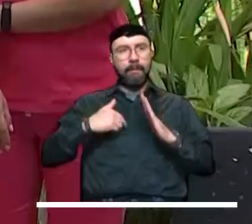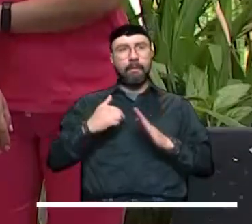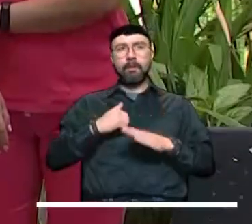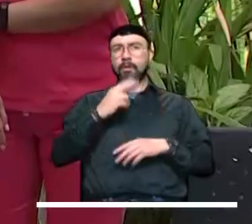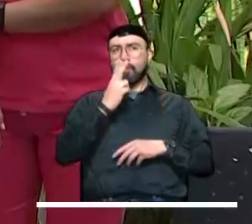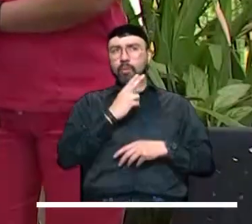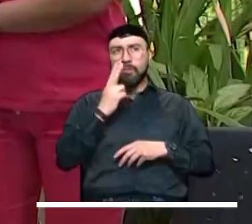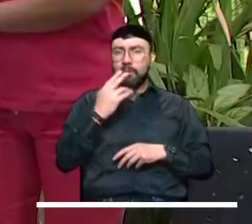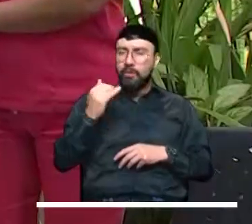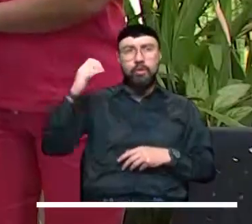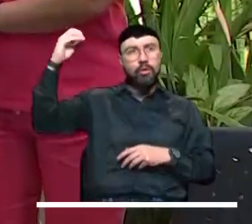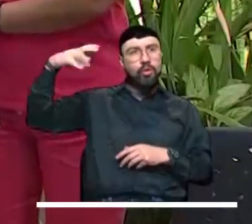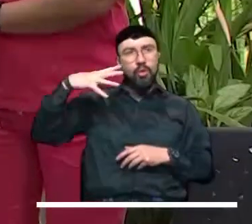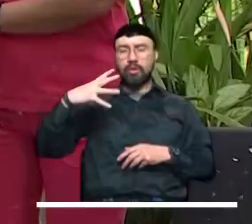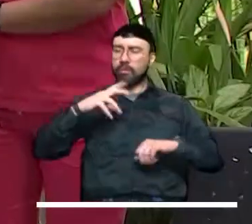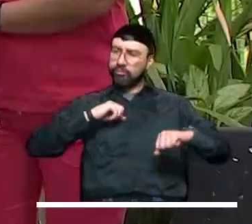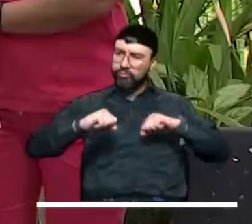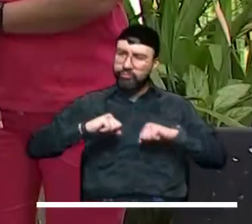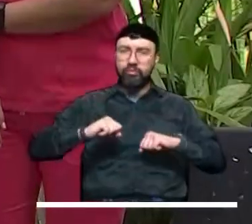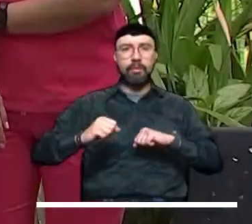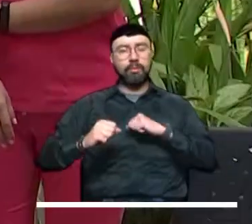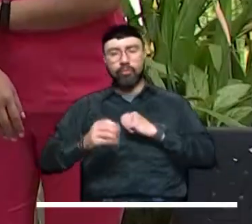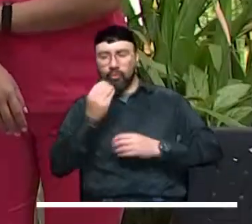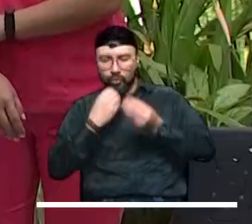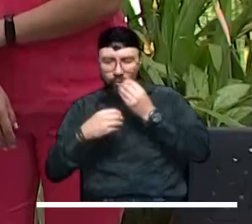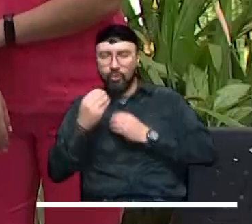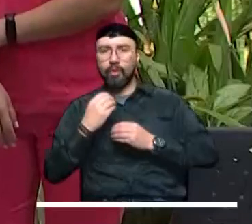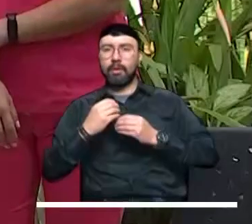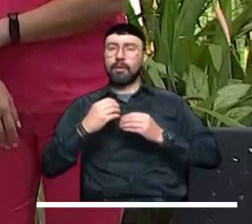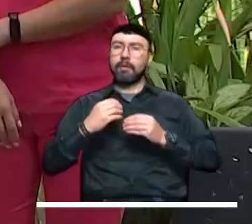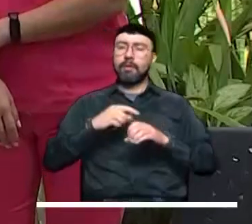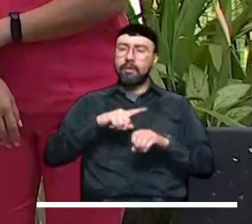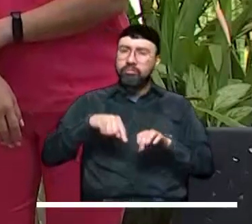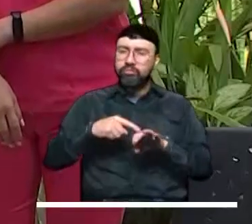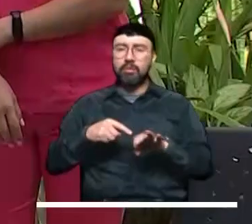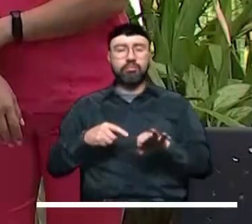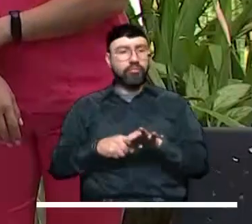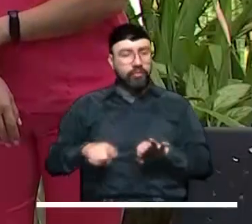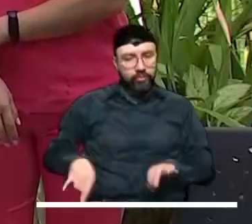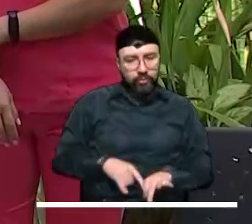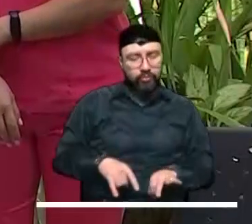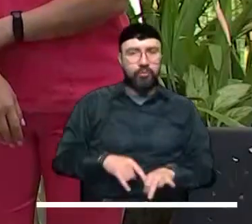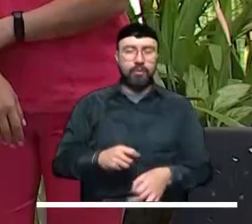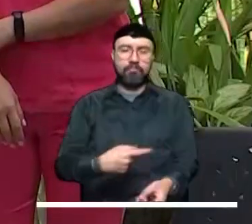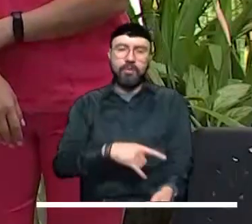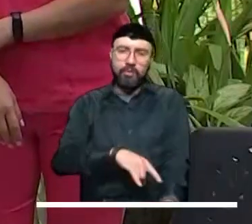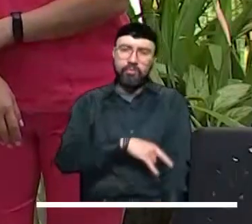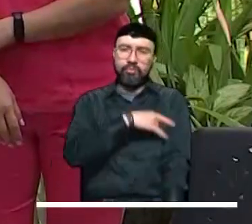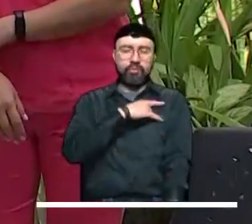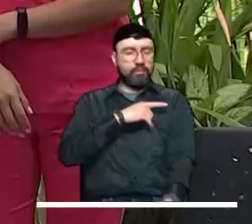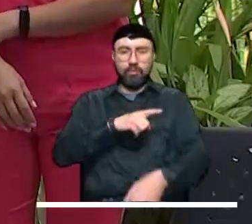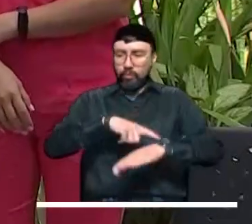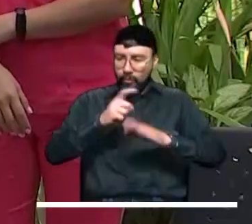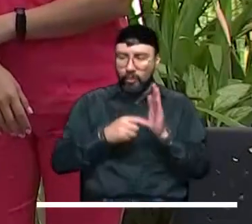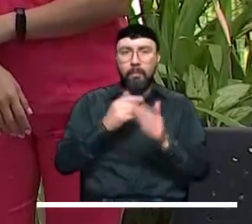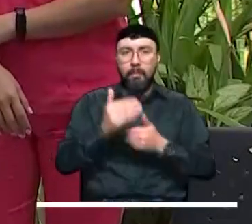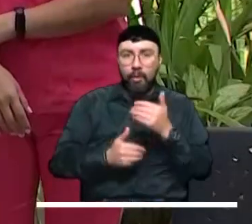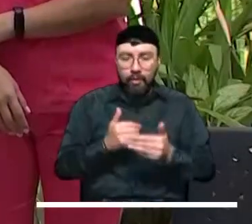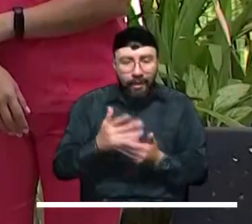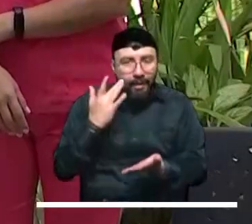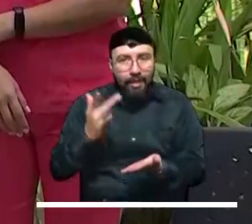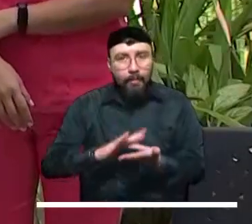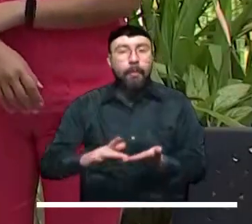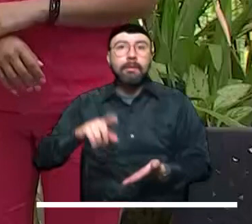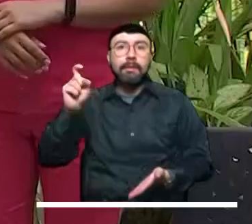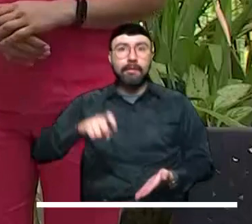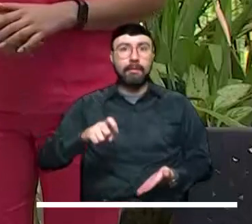sol, con la hidratación, con los ayunos, con los enemas, con la desintoxicación, con los sueros, con todo un proceso de desintoxicación. Esa